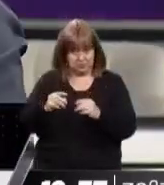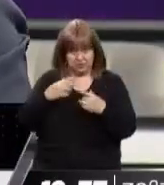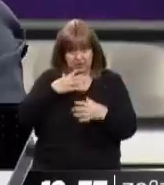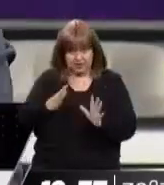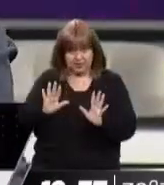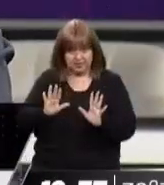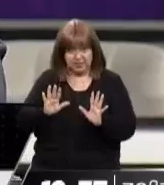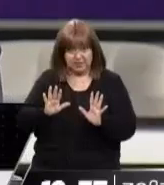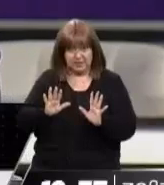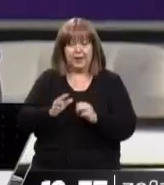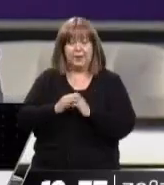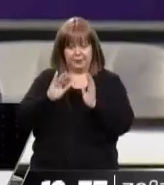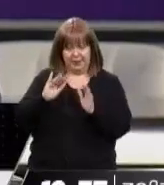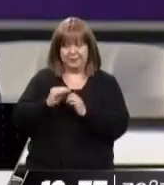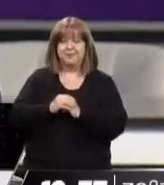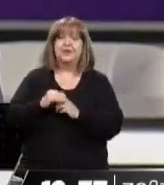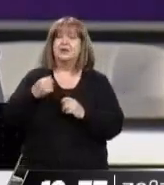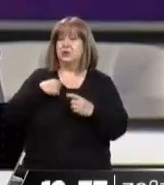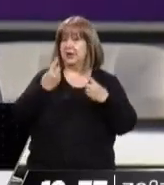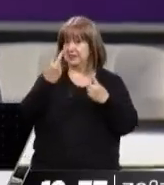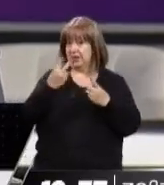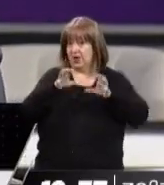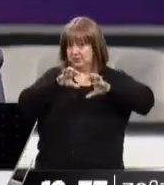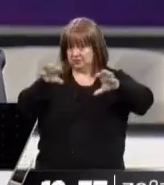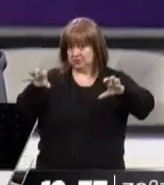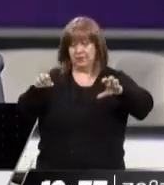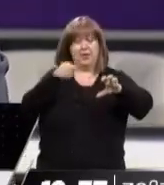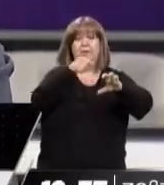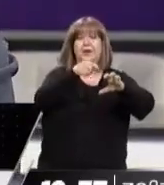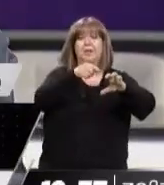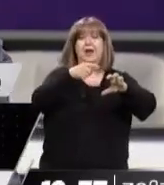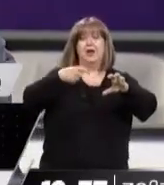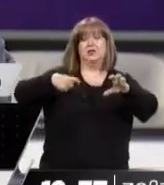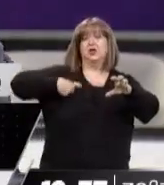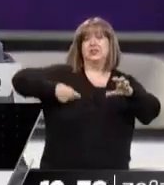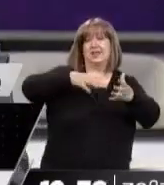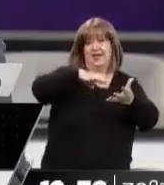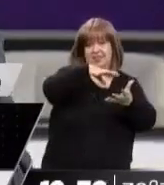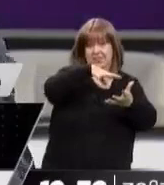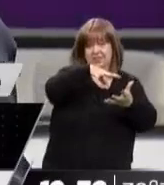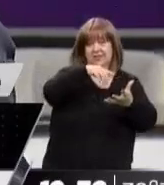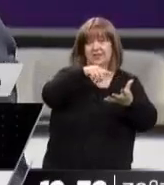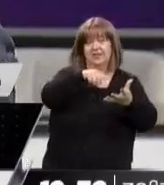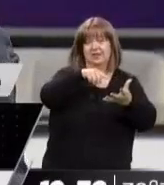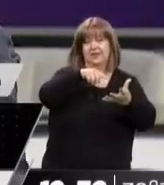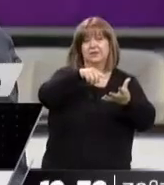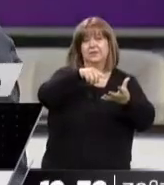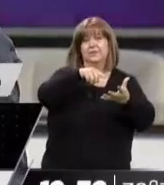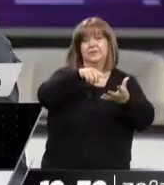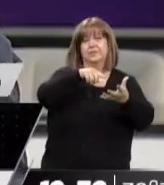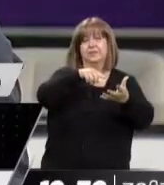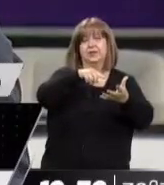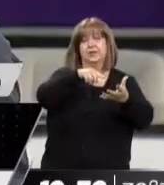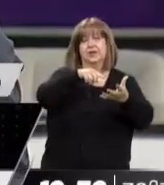distinguir dos aspectos de este problema. Primero el aspecto de sociológico, lo que es, lo que hay. Uh-huh.